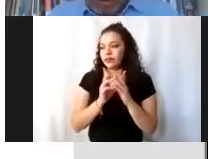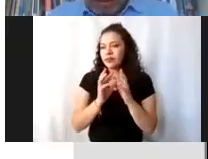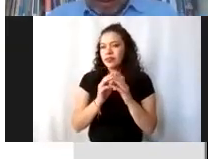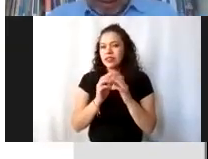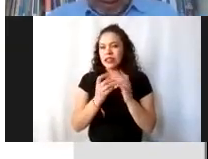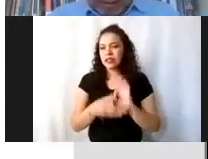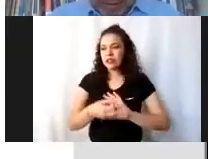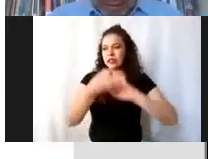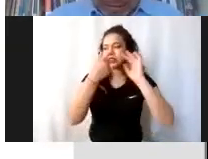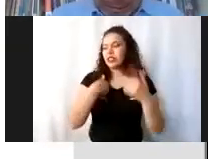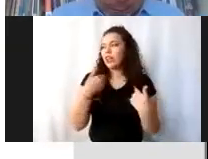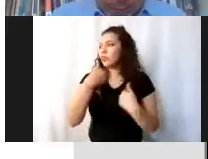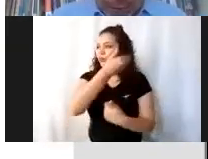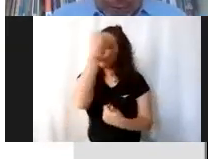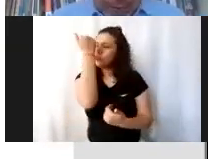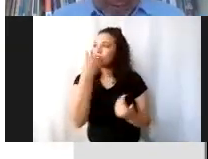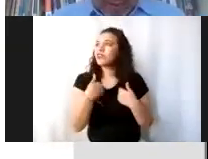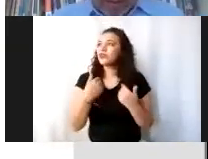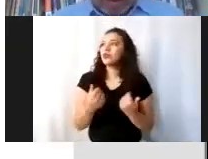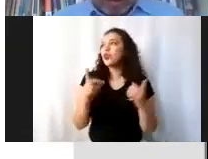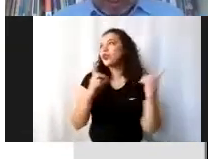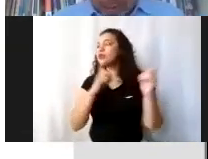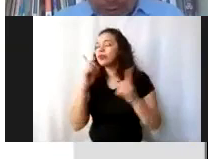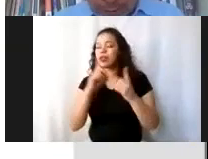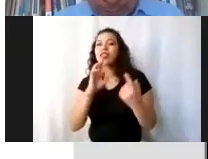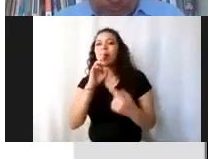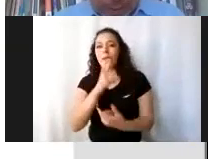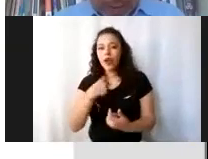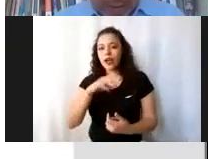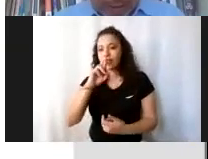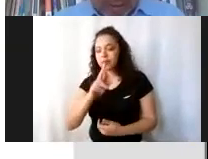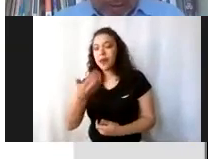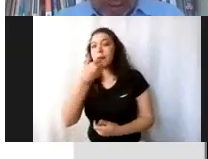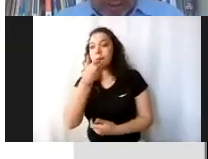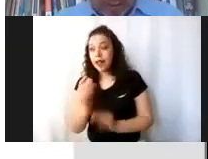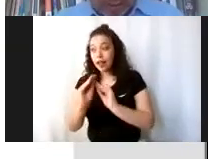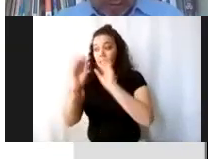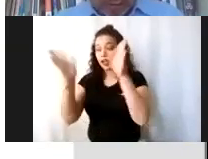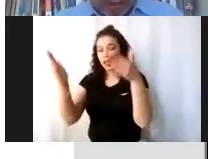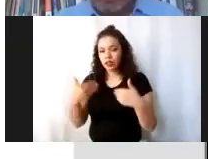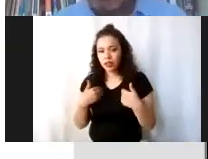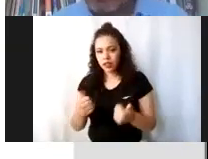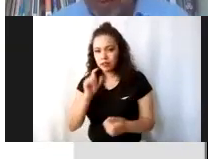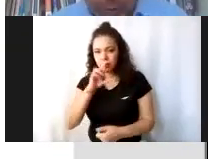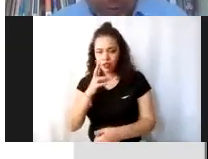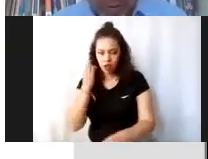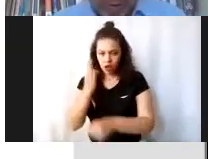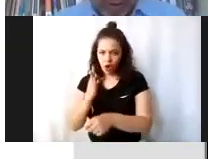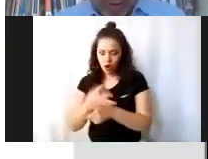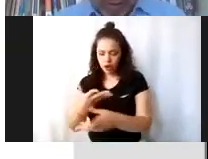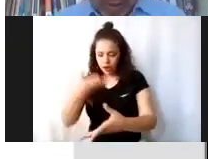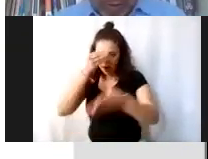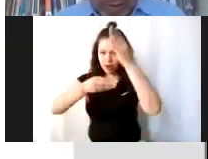enfrentarse a esta pregunta y que no sepamos exactamente qué decir. Mejor en este momento. Creo que es el momento